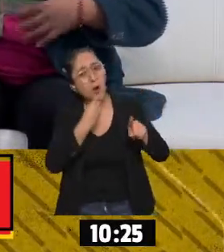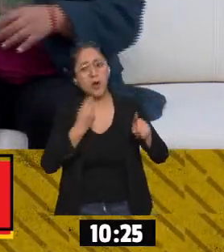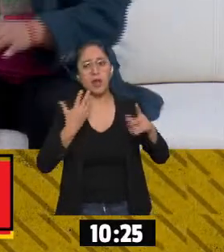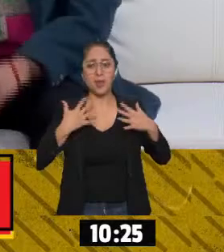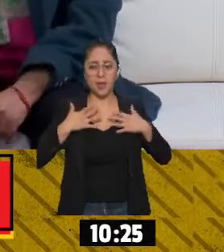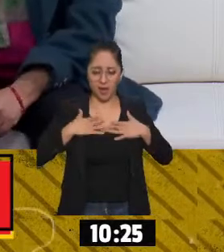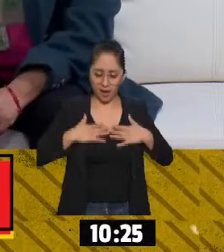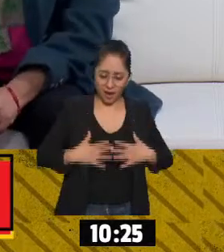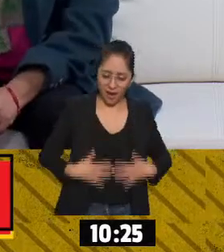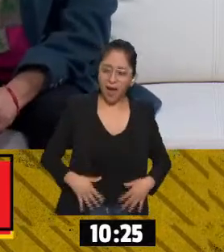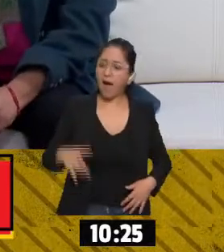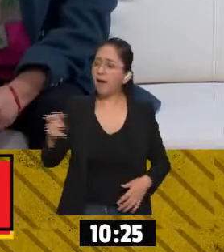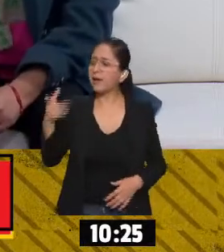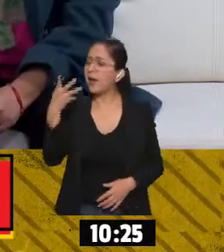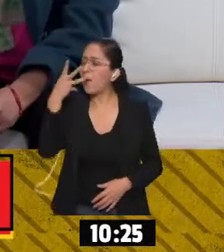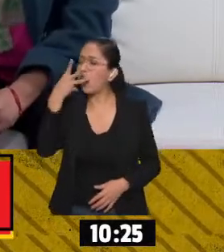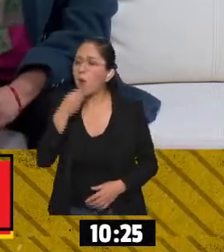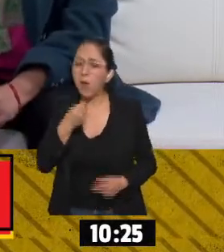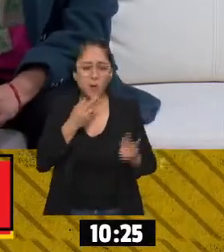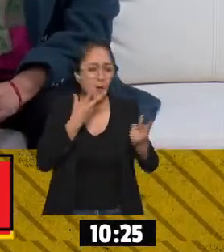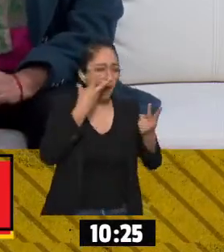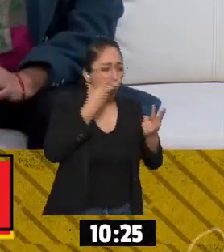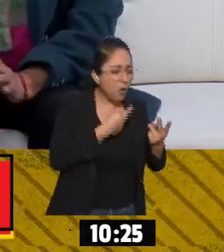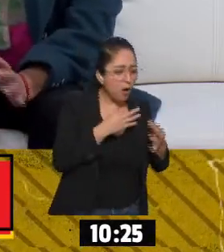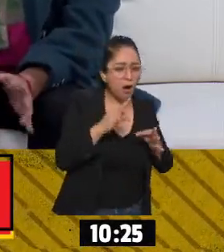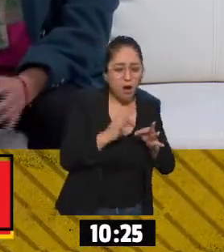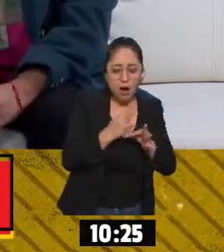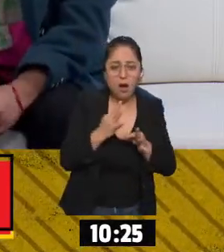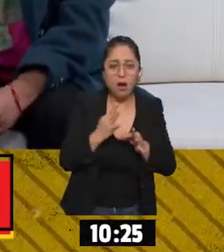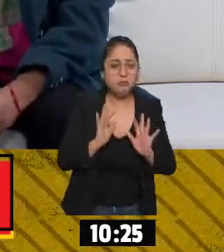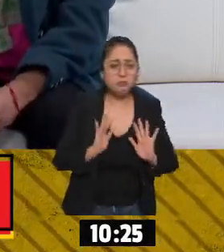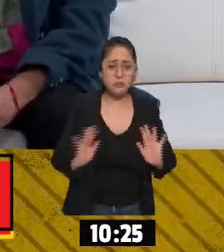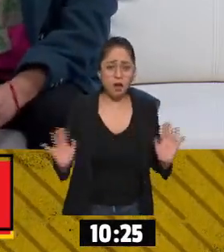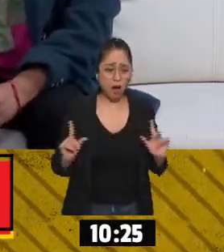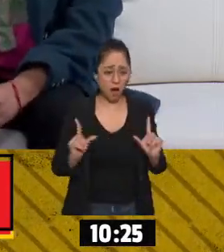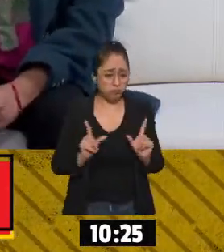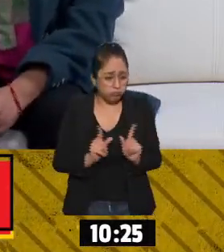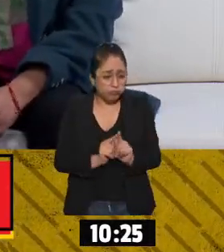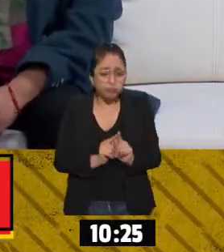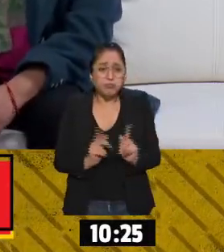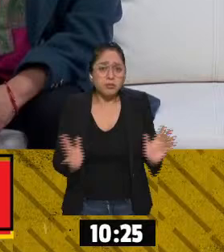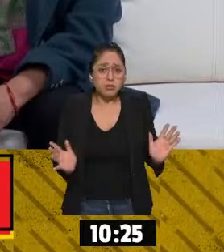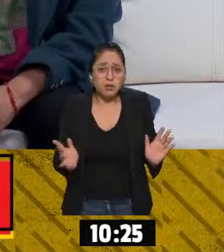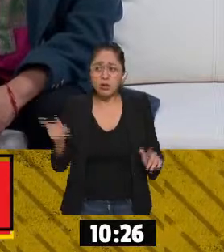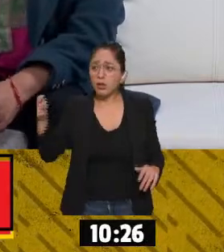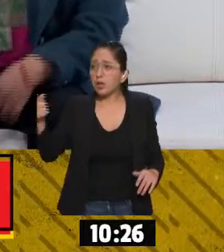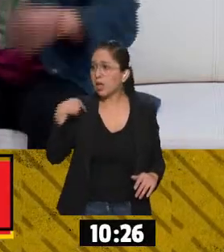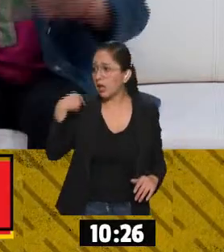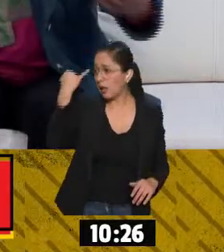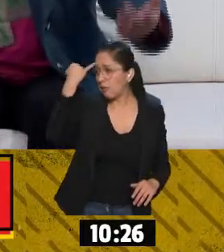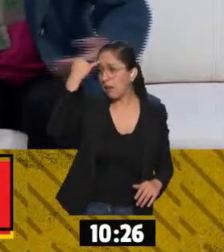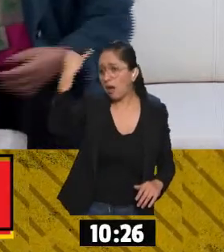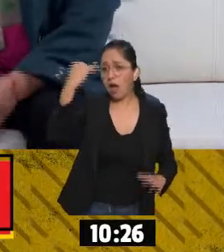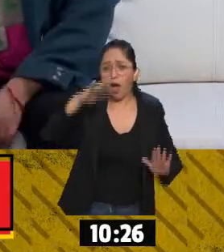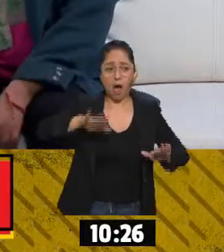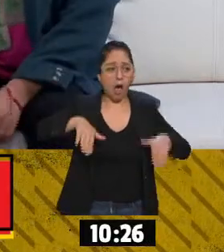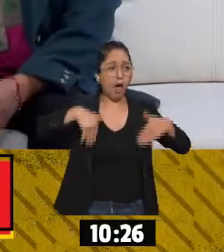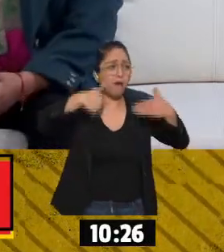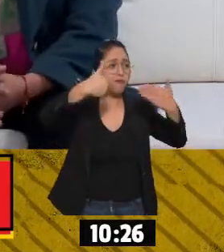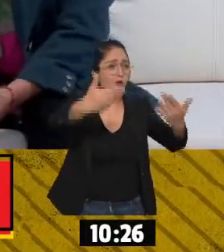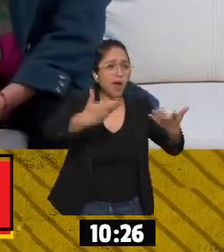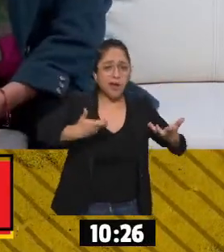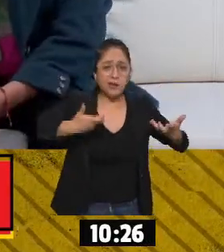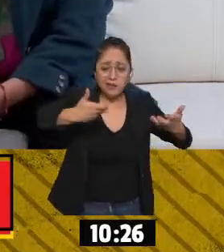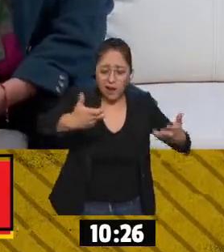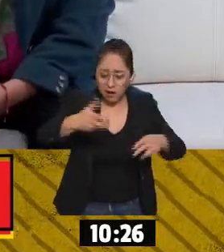qué bonitas sus muñequitas y sus ollitas. Y de ahí no pasamos, ¿no? Y nos imaginan en las banquetas. Oye, pero desde